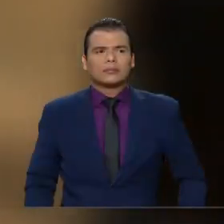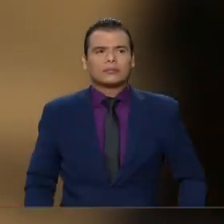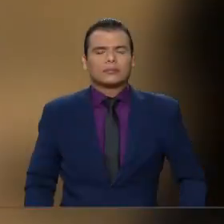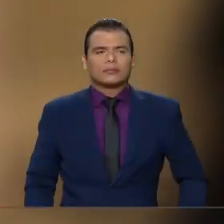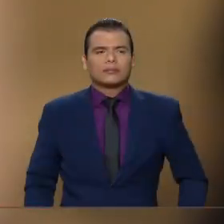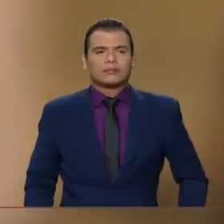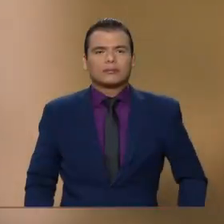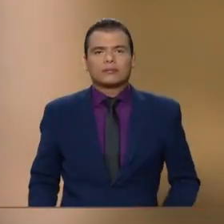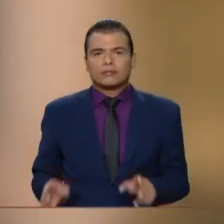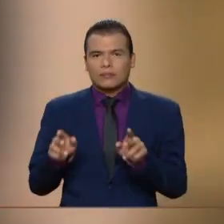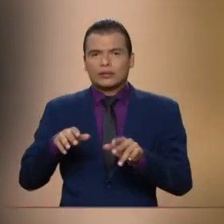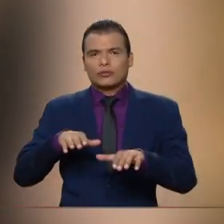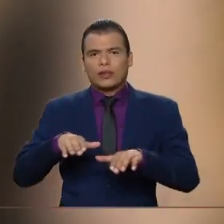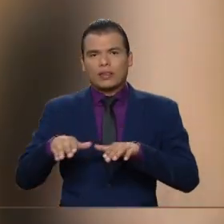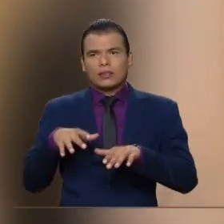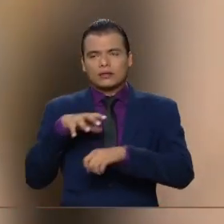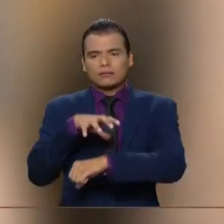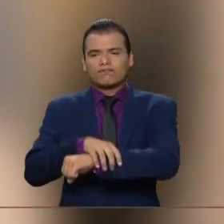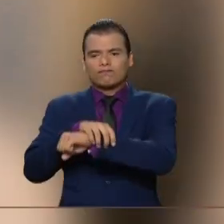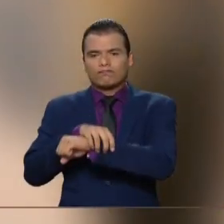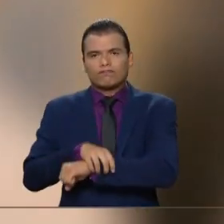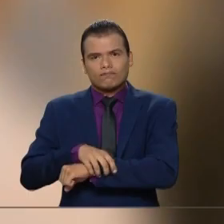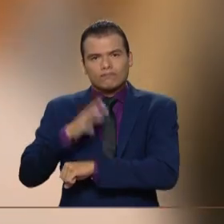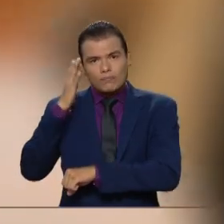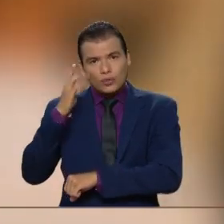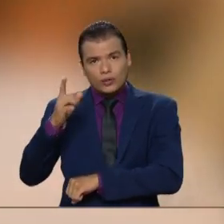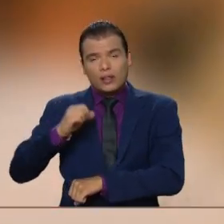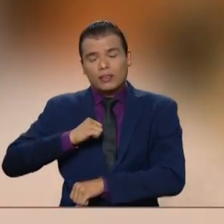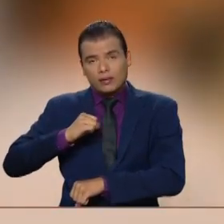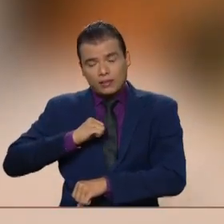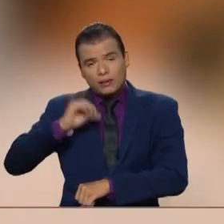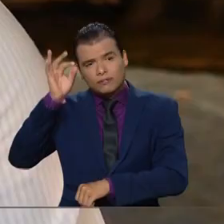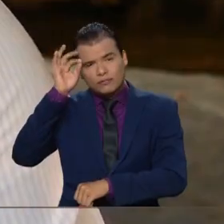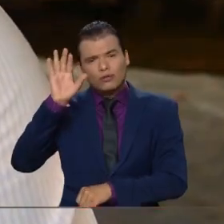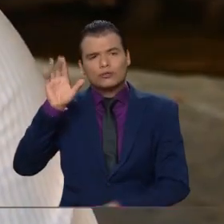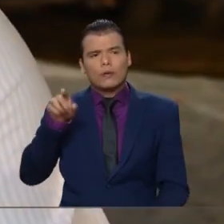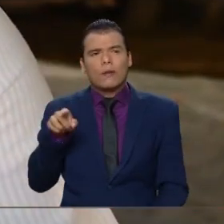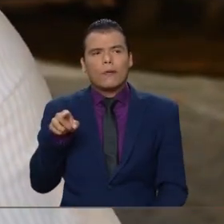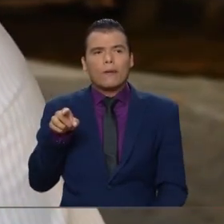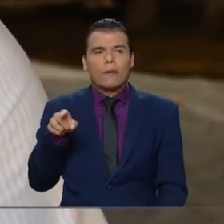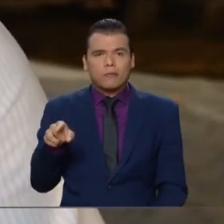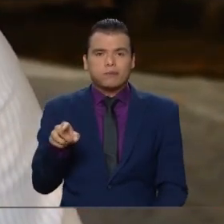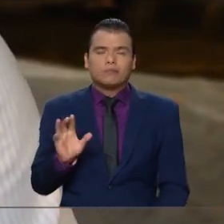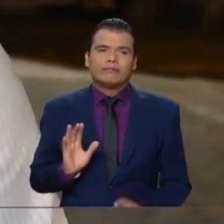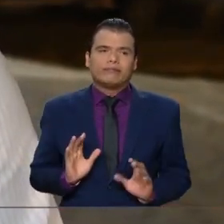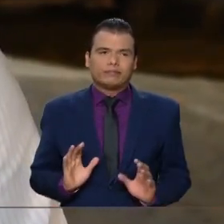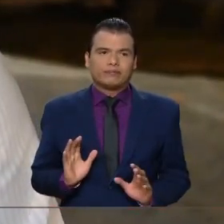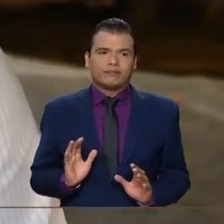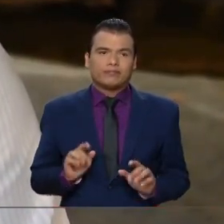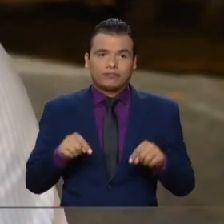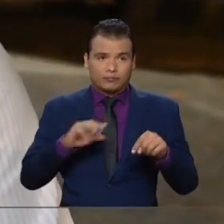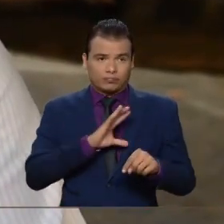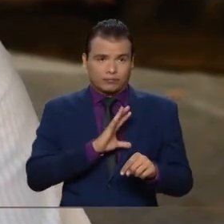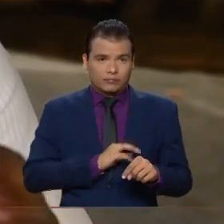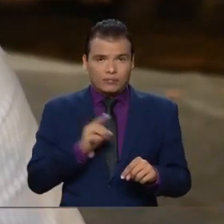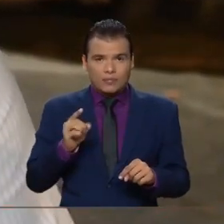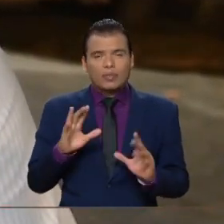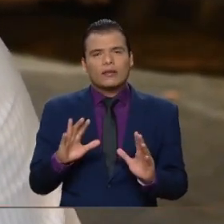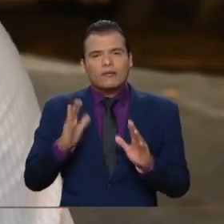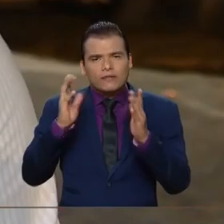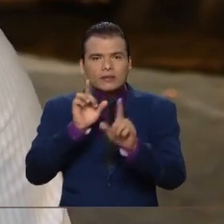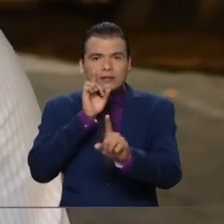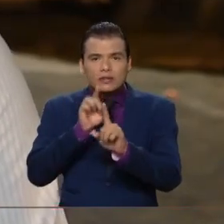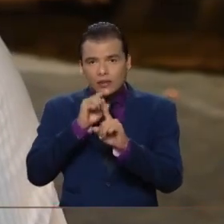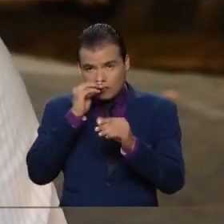El DJ mayor de edad fue capturado por tener en su poder sustancias alucinógenas. No vamos a permitir que en la ciudad de Cali se sigan realizando esas